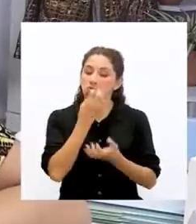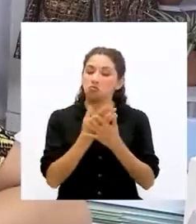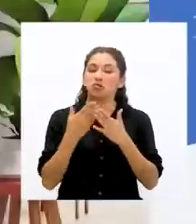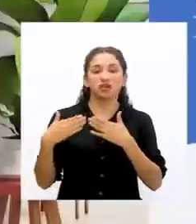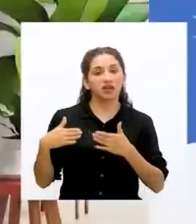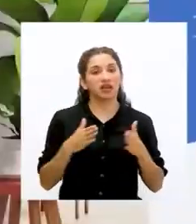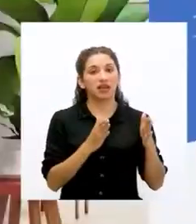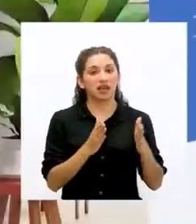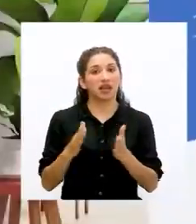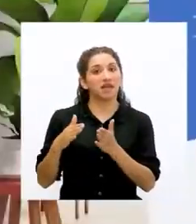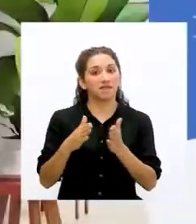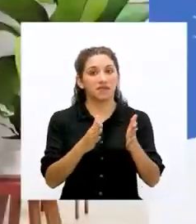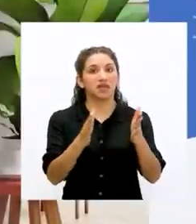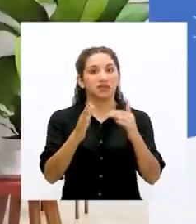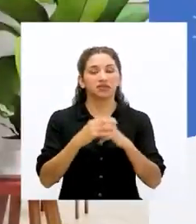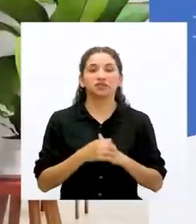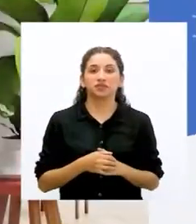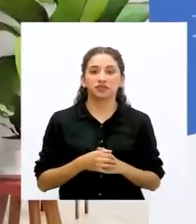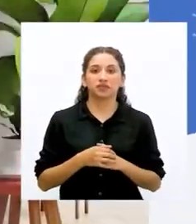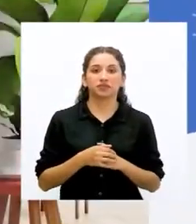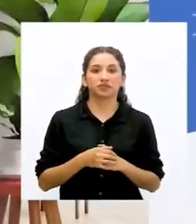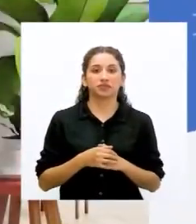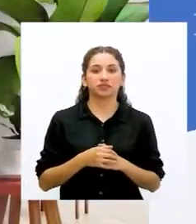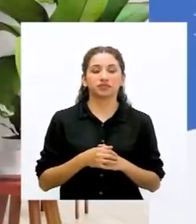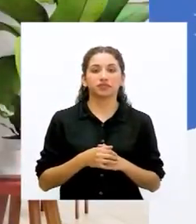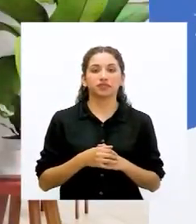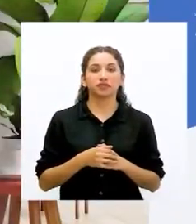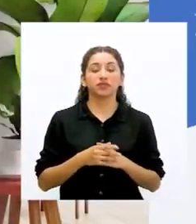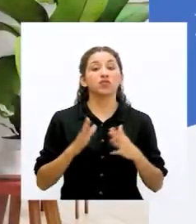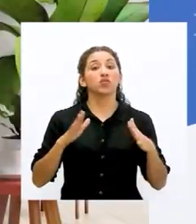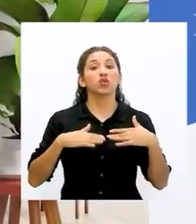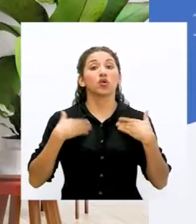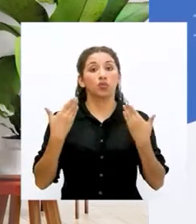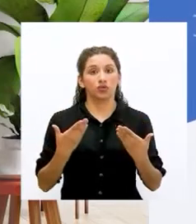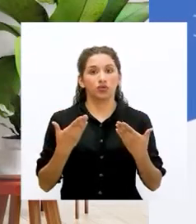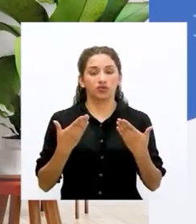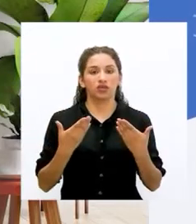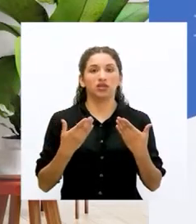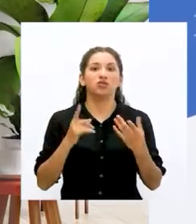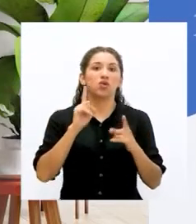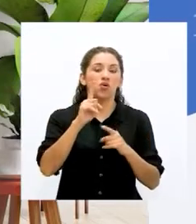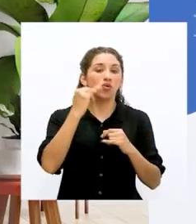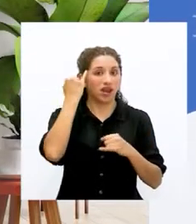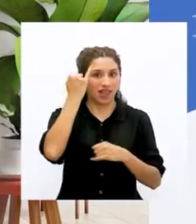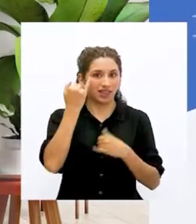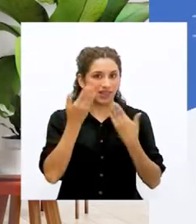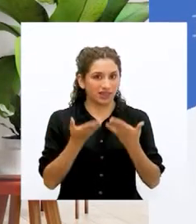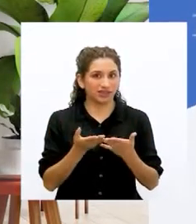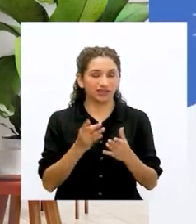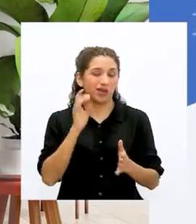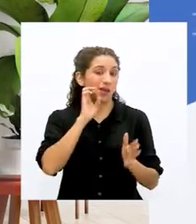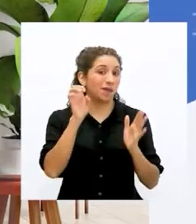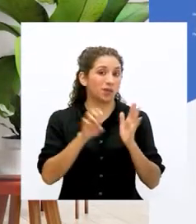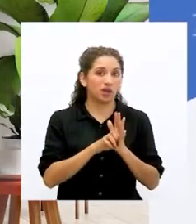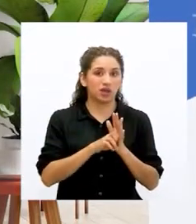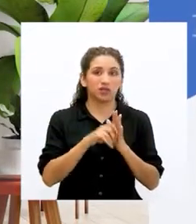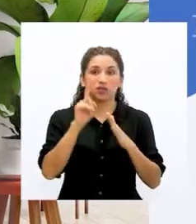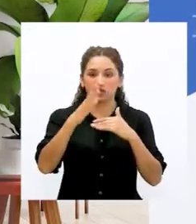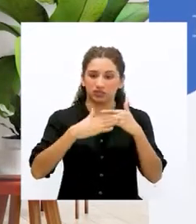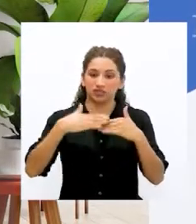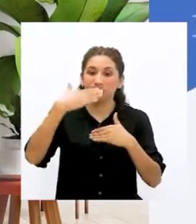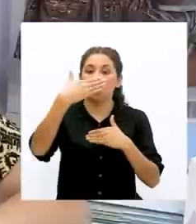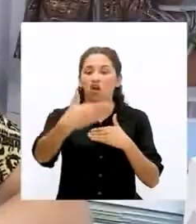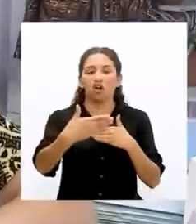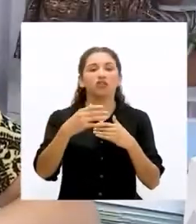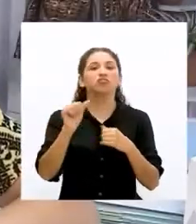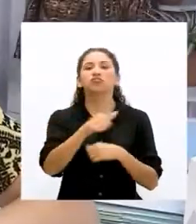camino. Mientras vamos avanzando con los resultados, podemos ir asumiendo ideas como esa. Pasemos a la siguiente